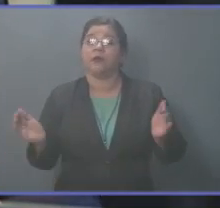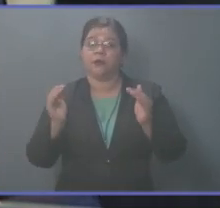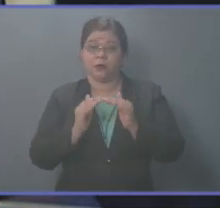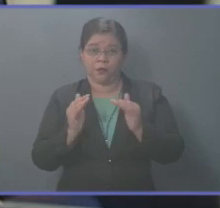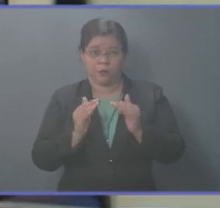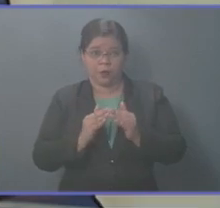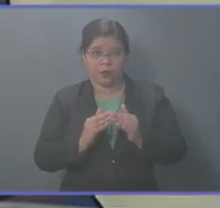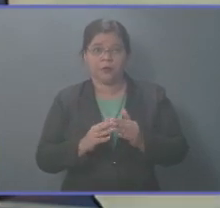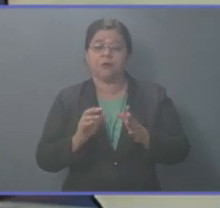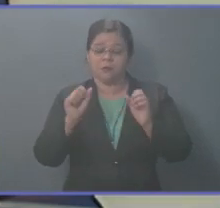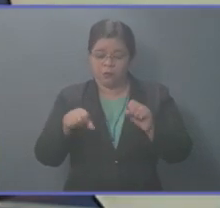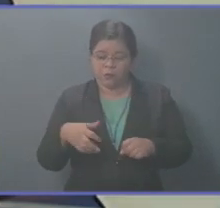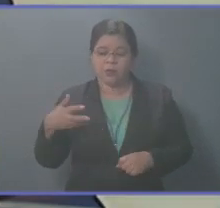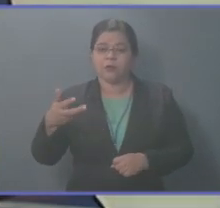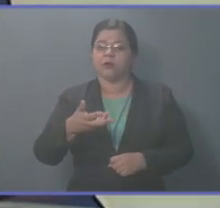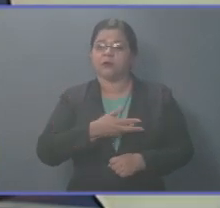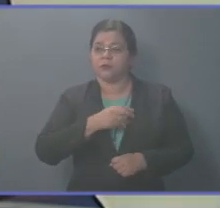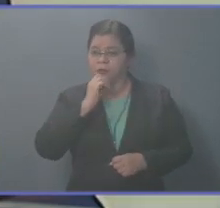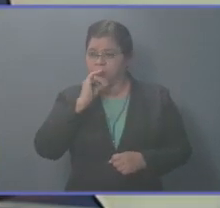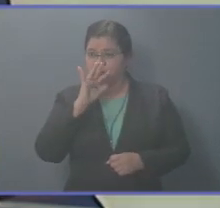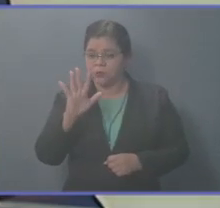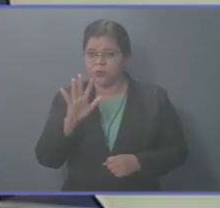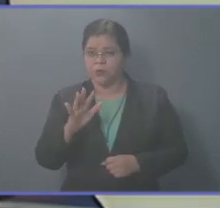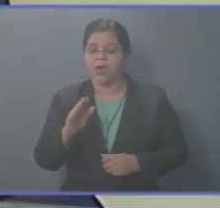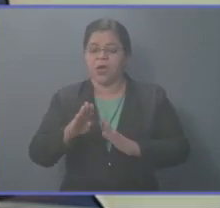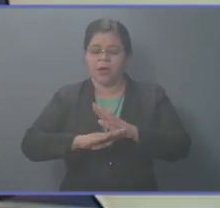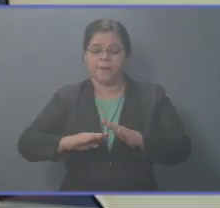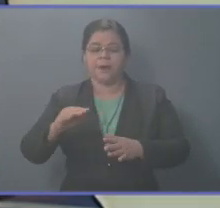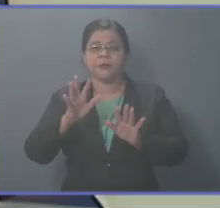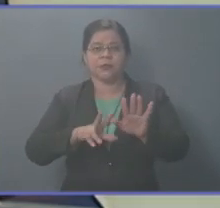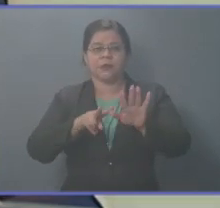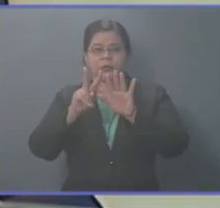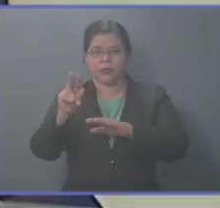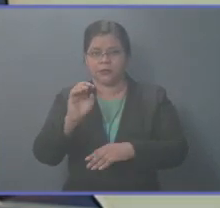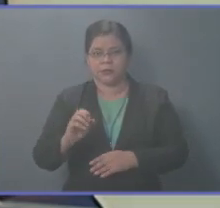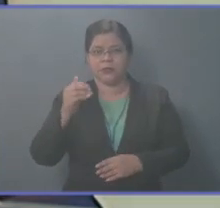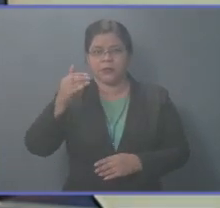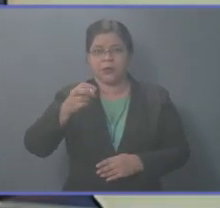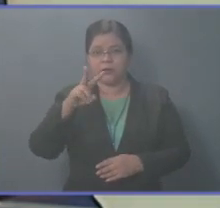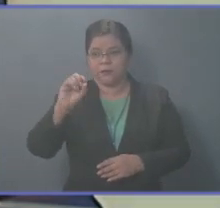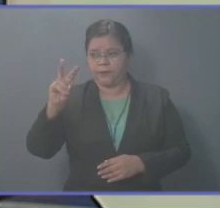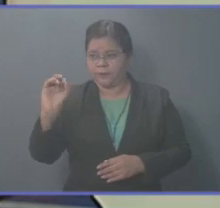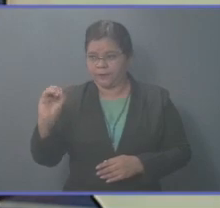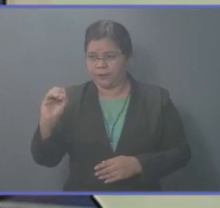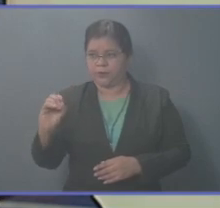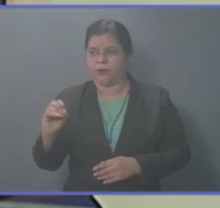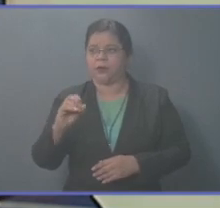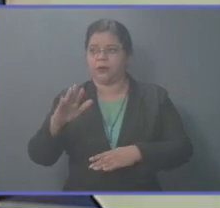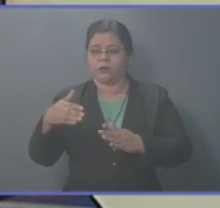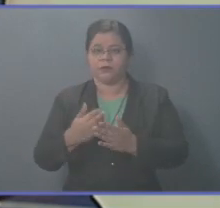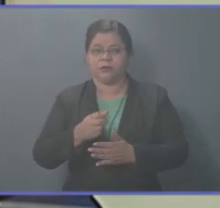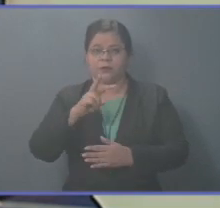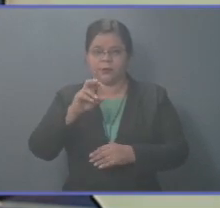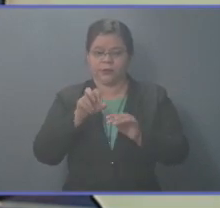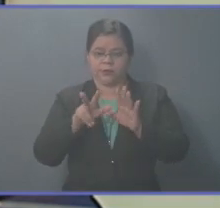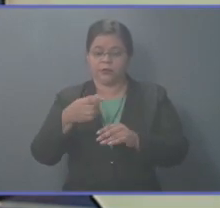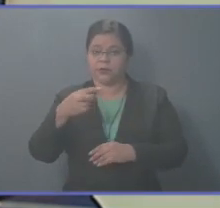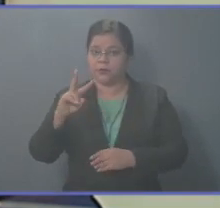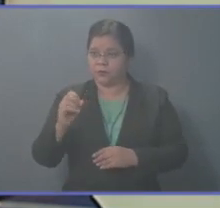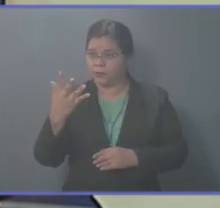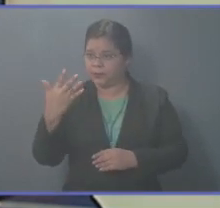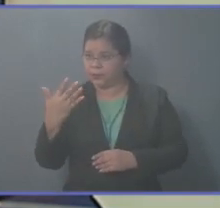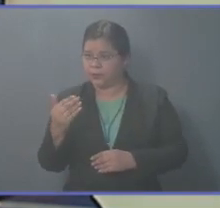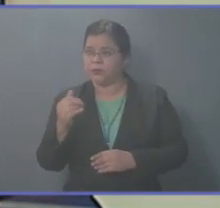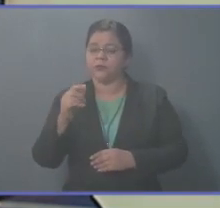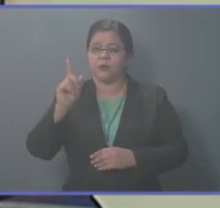es oportuno indicar que según la sentencia del 17 de enero de 2020, inconstitucionalidad 28-2015,